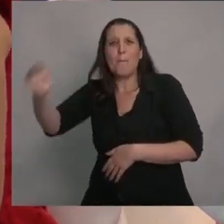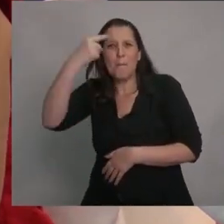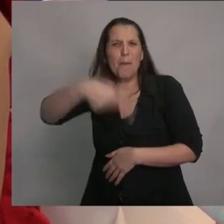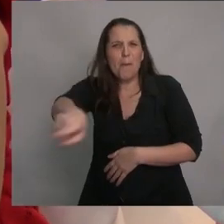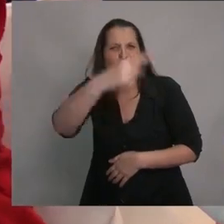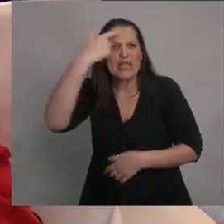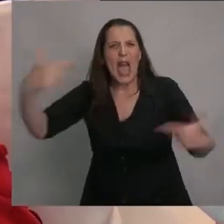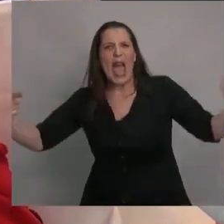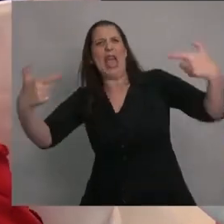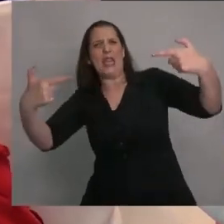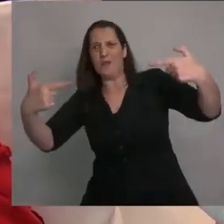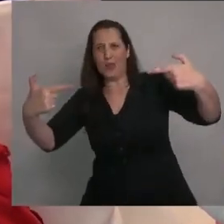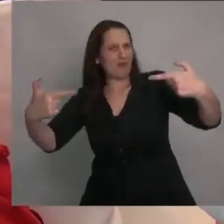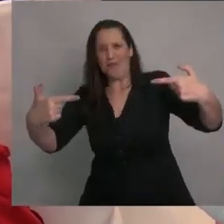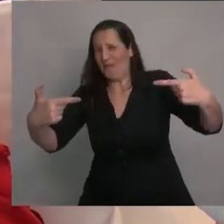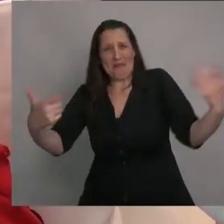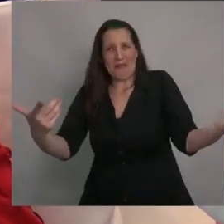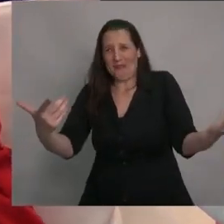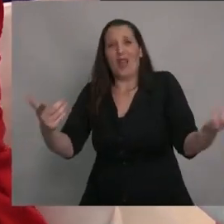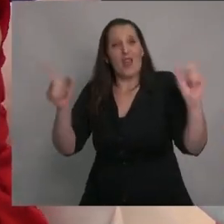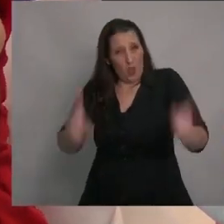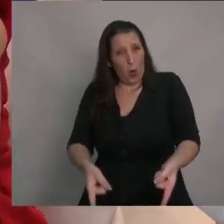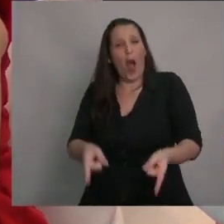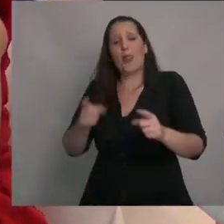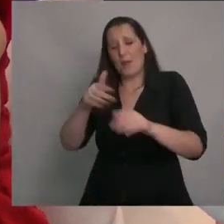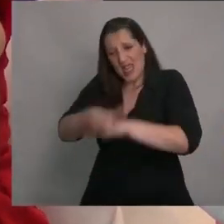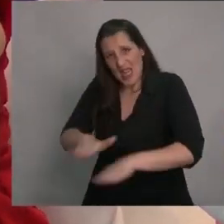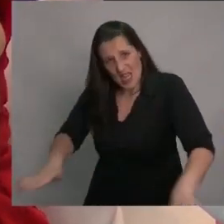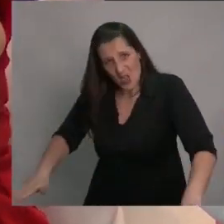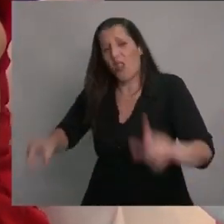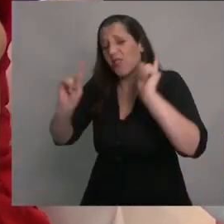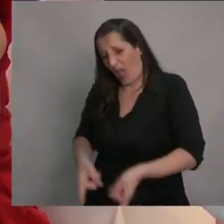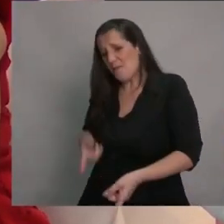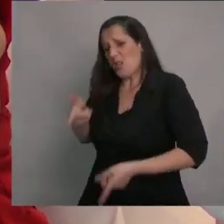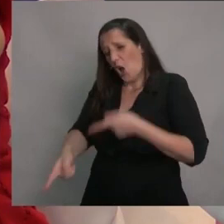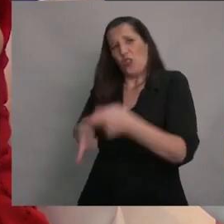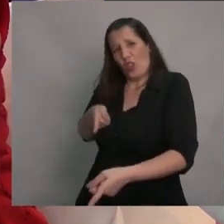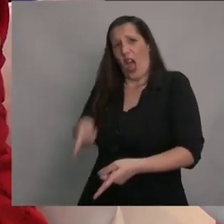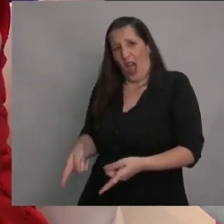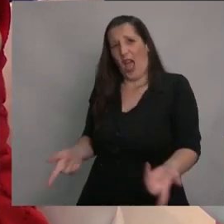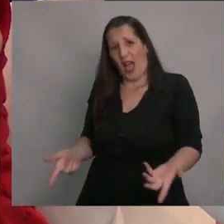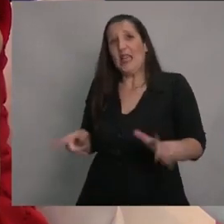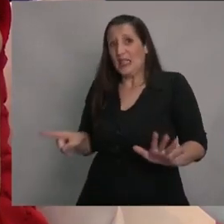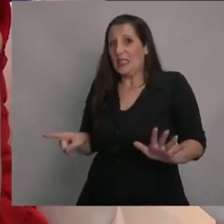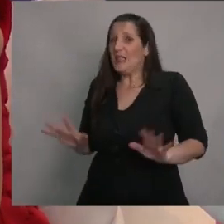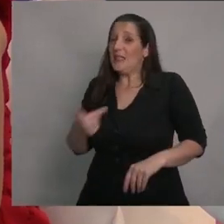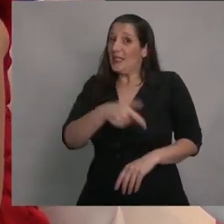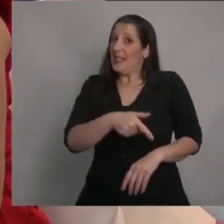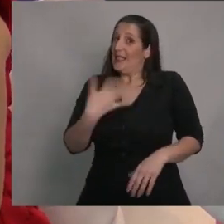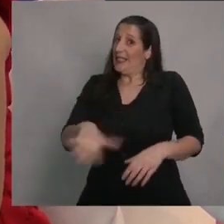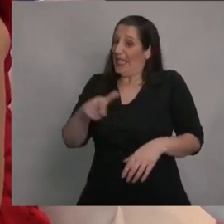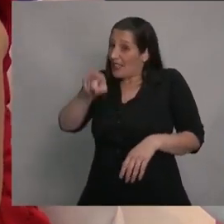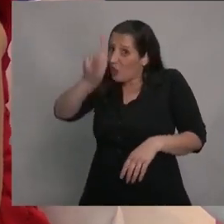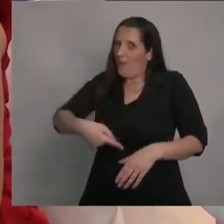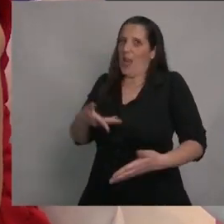arcaico, así como también en el cuerpo de los niños. Esta toma de las naciones y obstáculo para la democracia